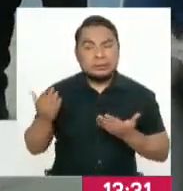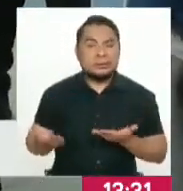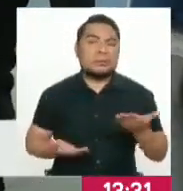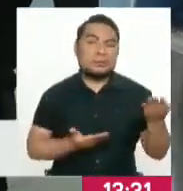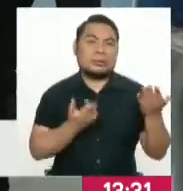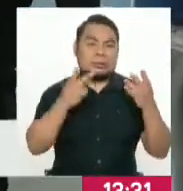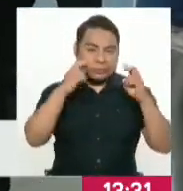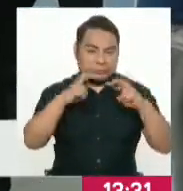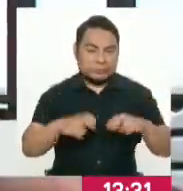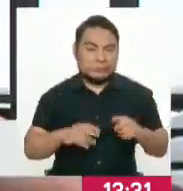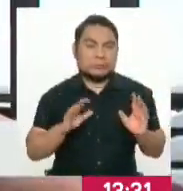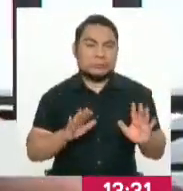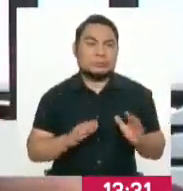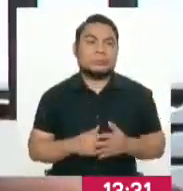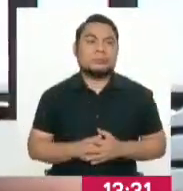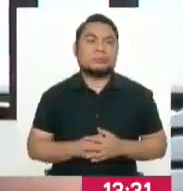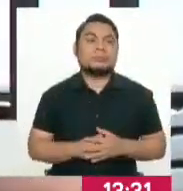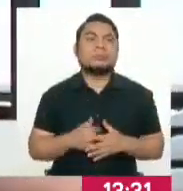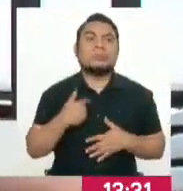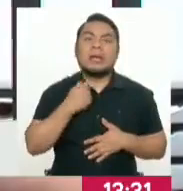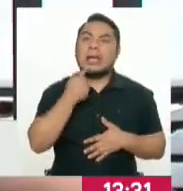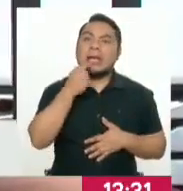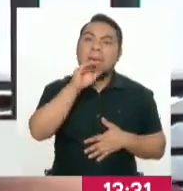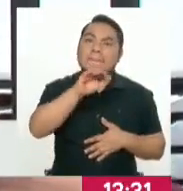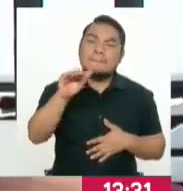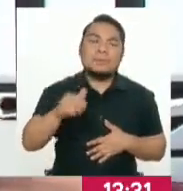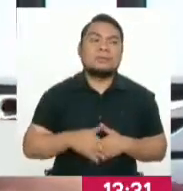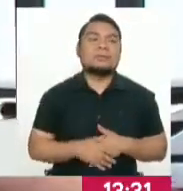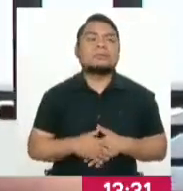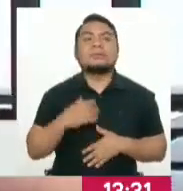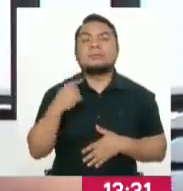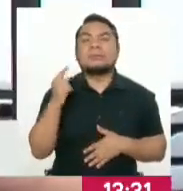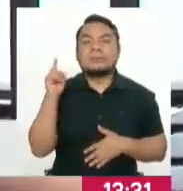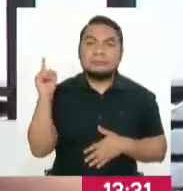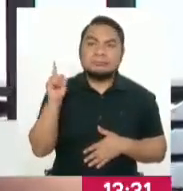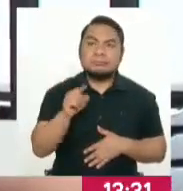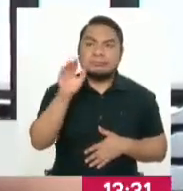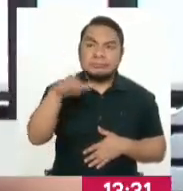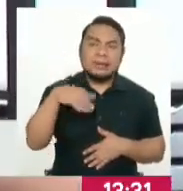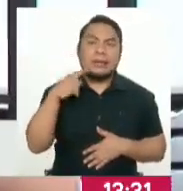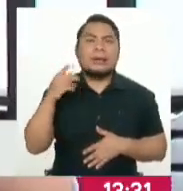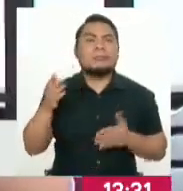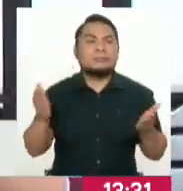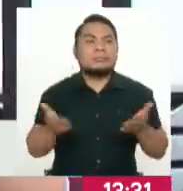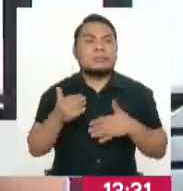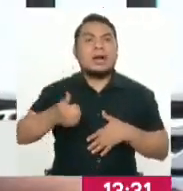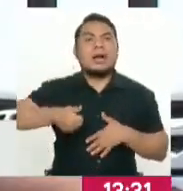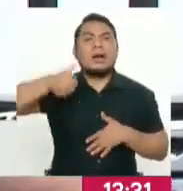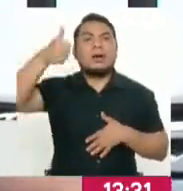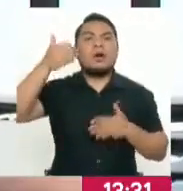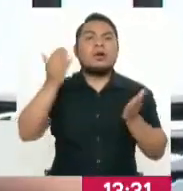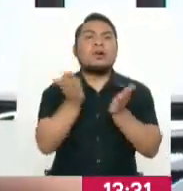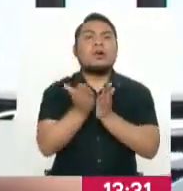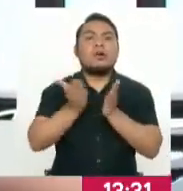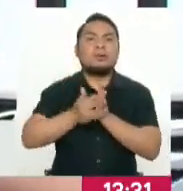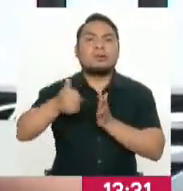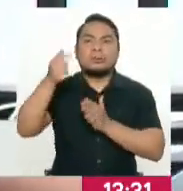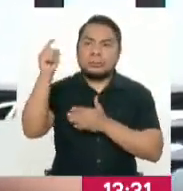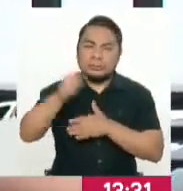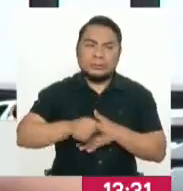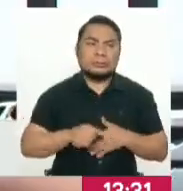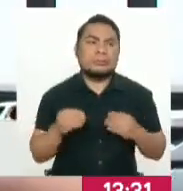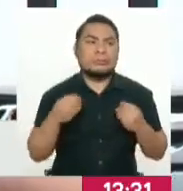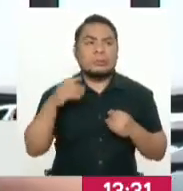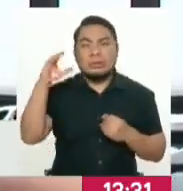en investigación. Invoco a que se presente el promotor, que es el dueño del colegio, porque hasta ahora no los